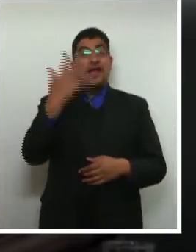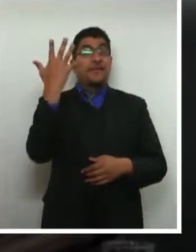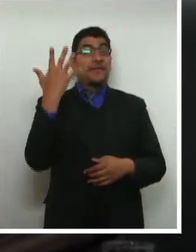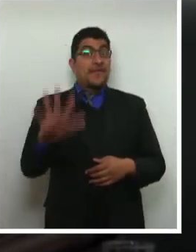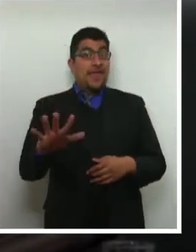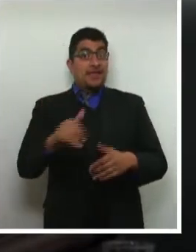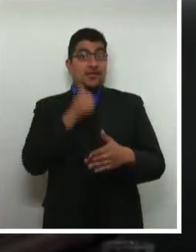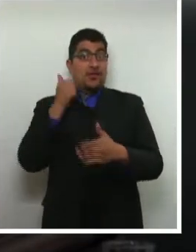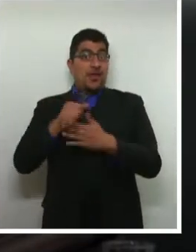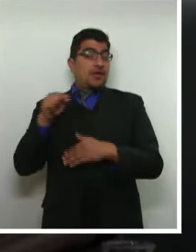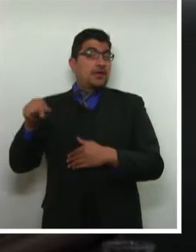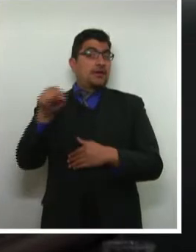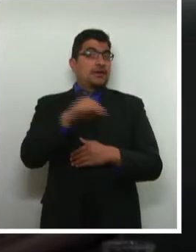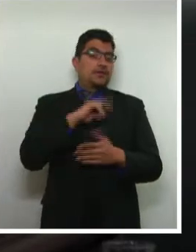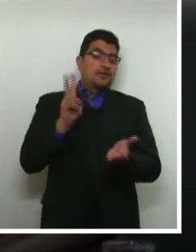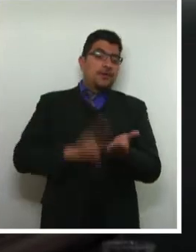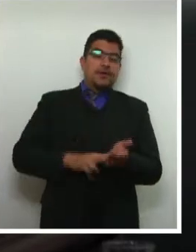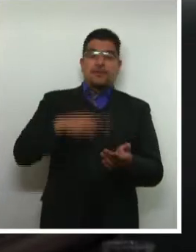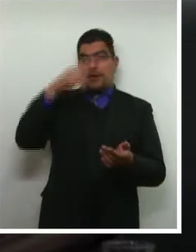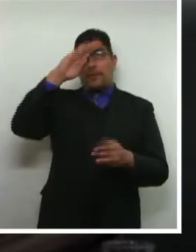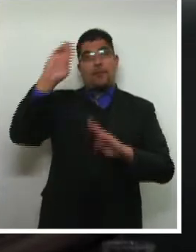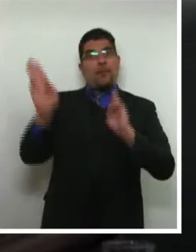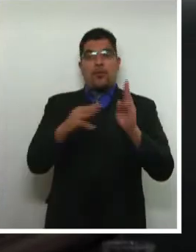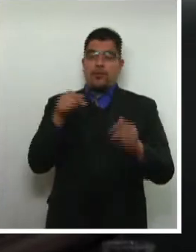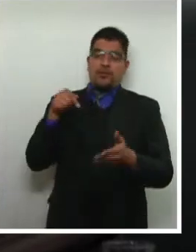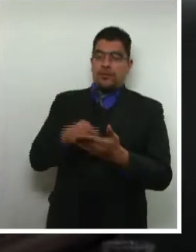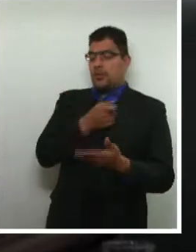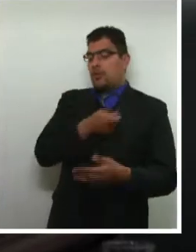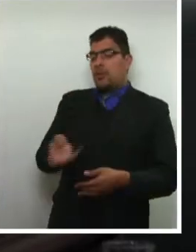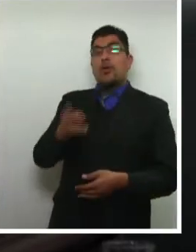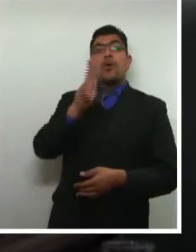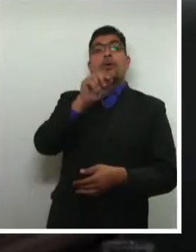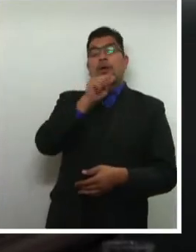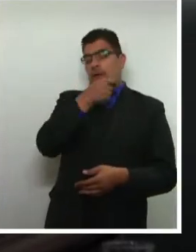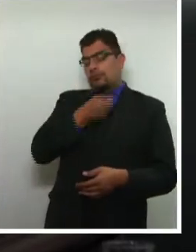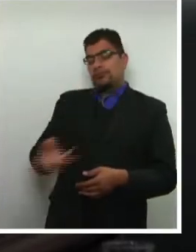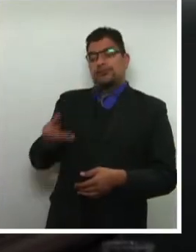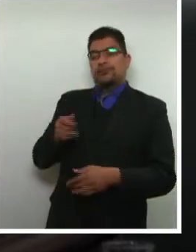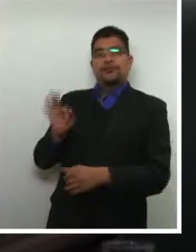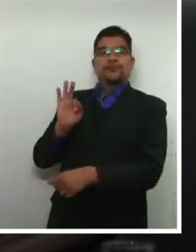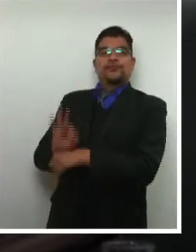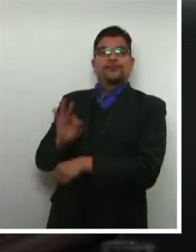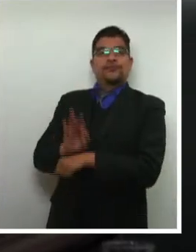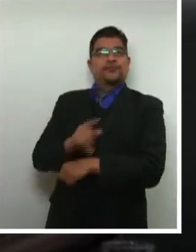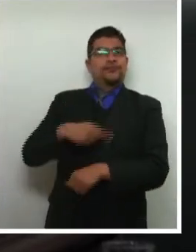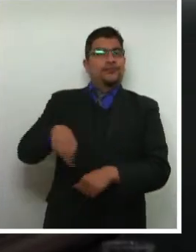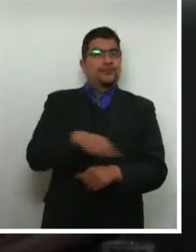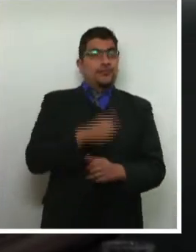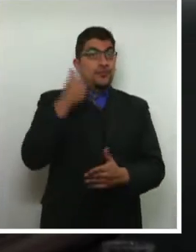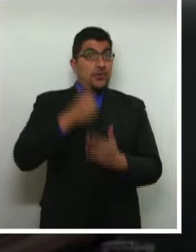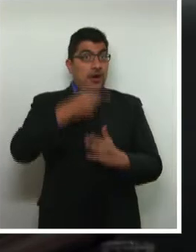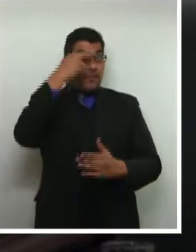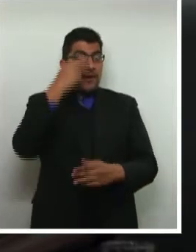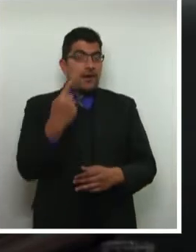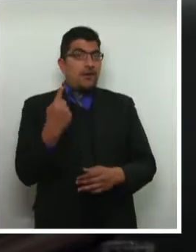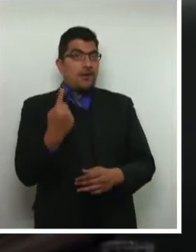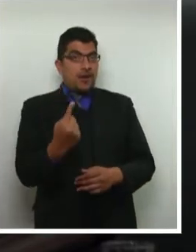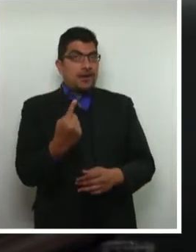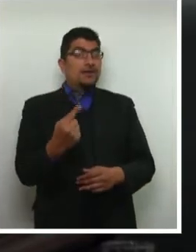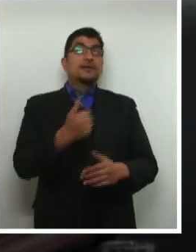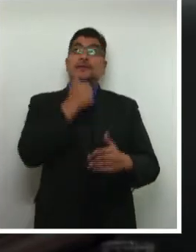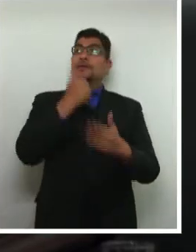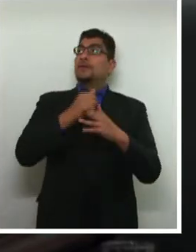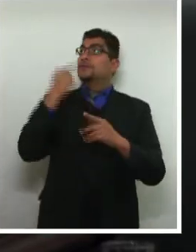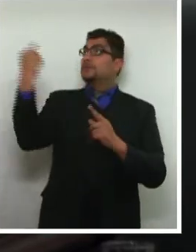de la humanidad declaradas por la UNESCO. Y la Ciudad de México tiene una de estas 10